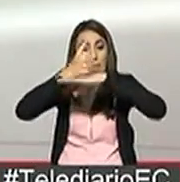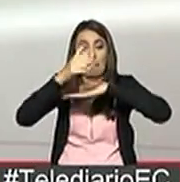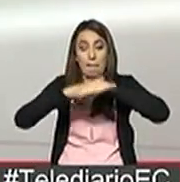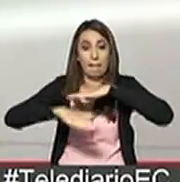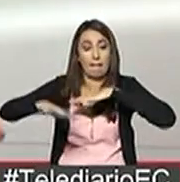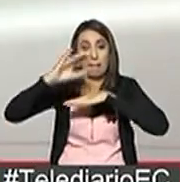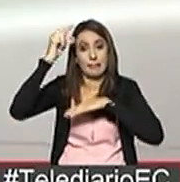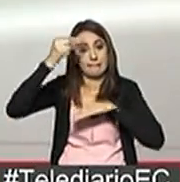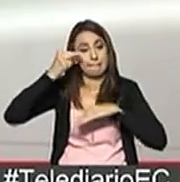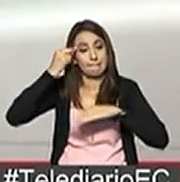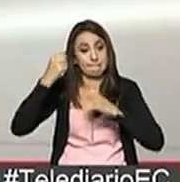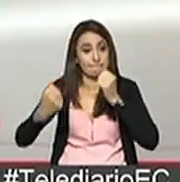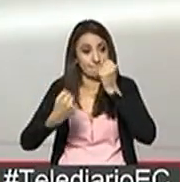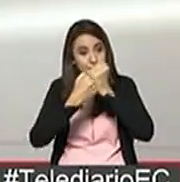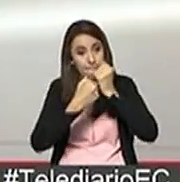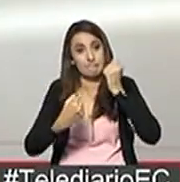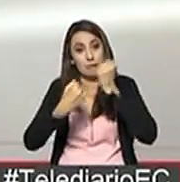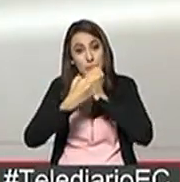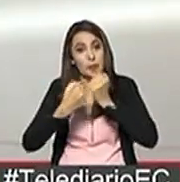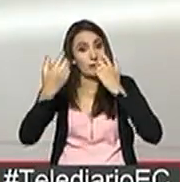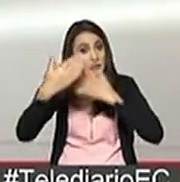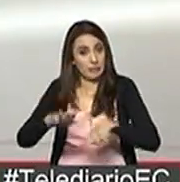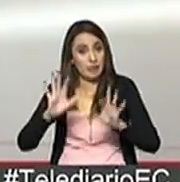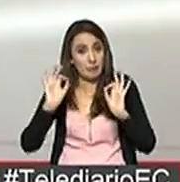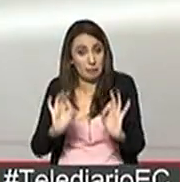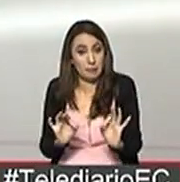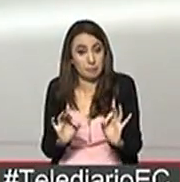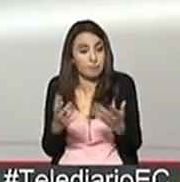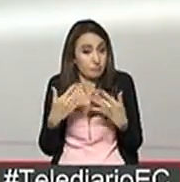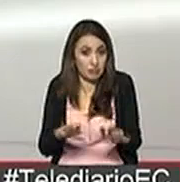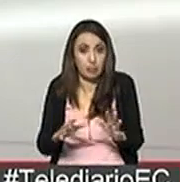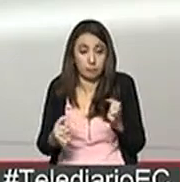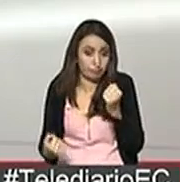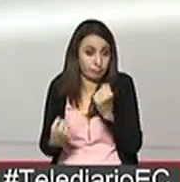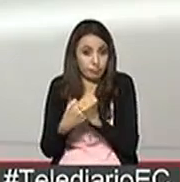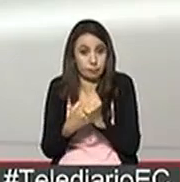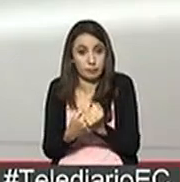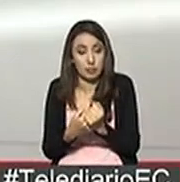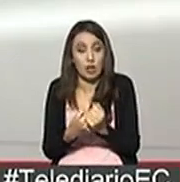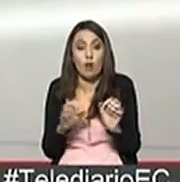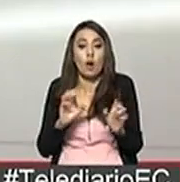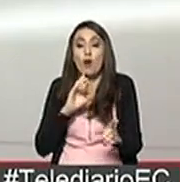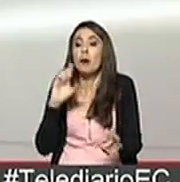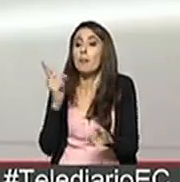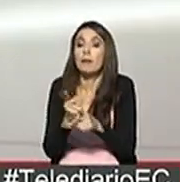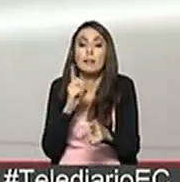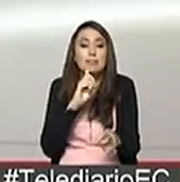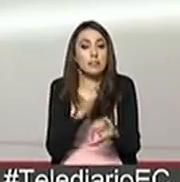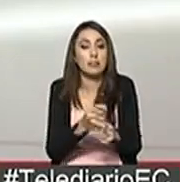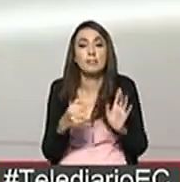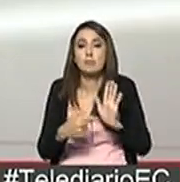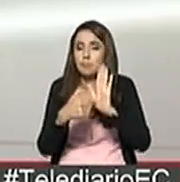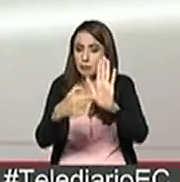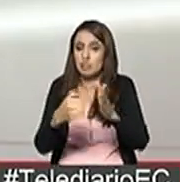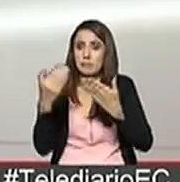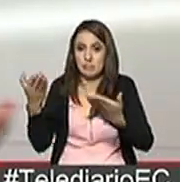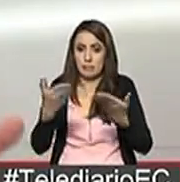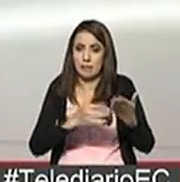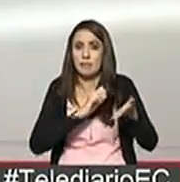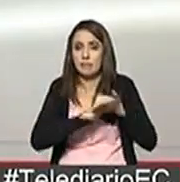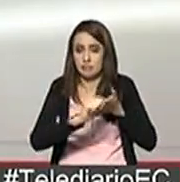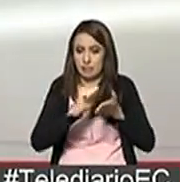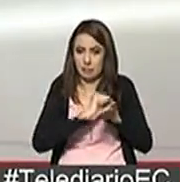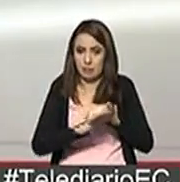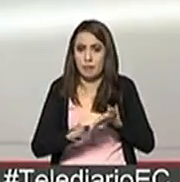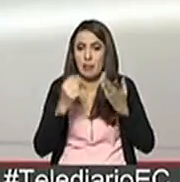gobierno nacional para precisamente expresar estas preocupaciones, estas realidades que enfrenta el sector de la cervecería artesanal y también